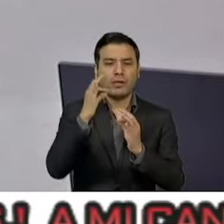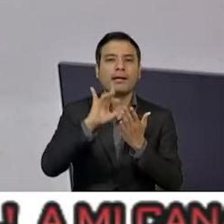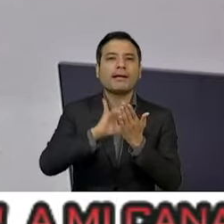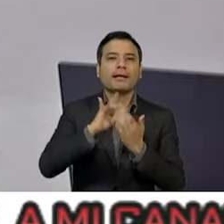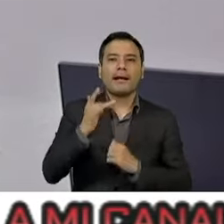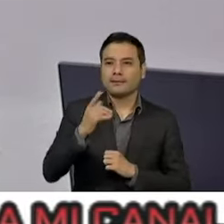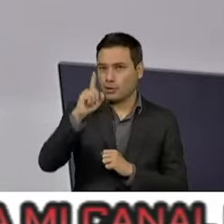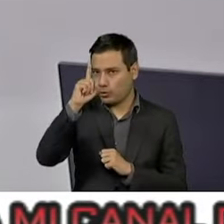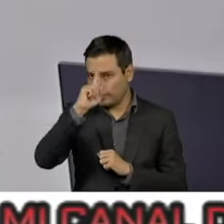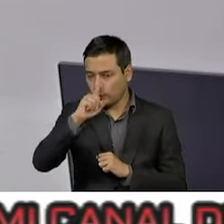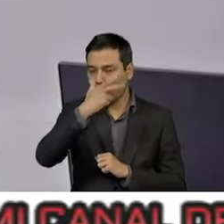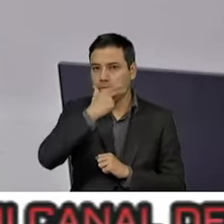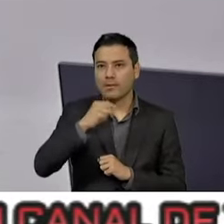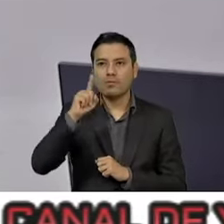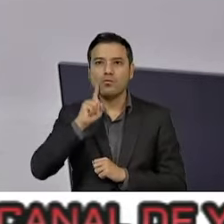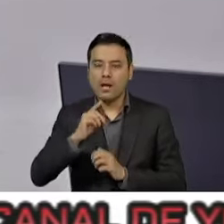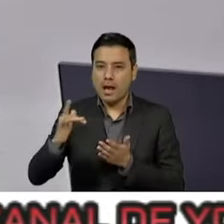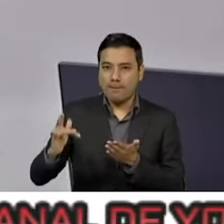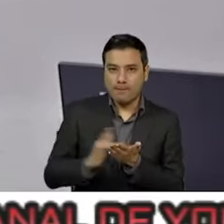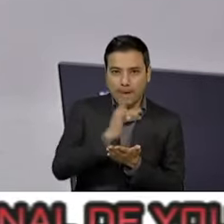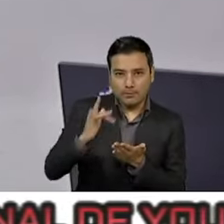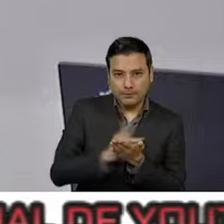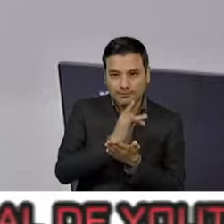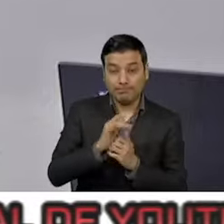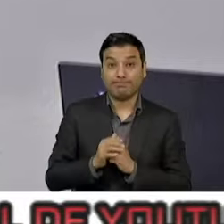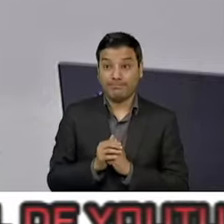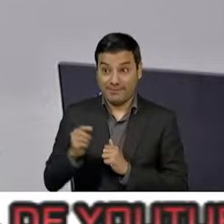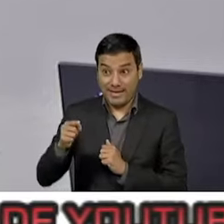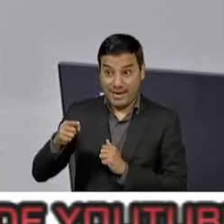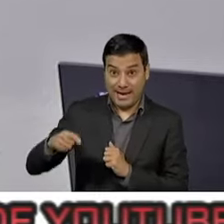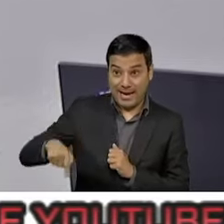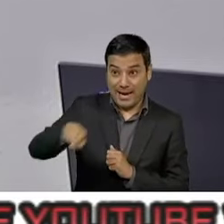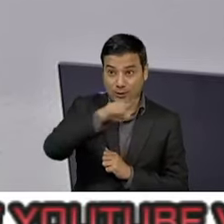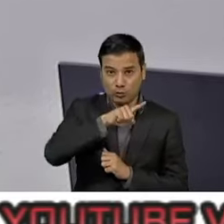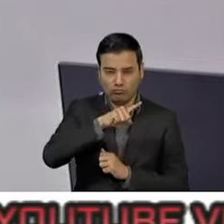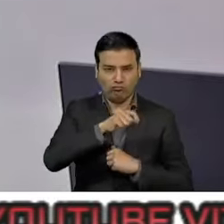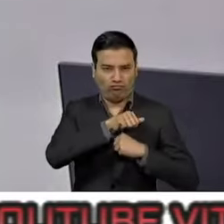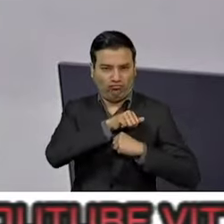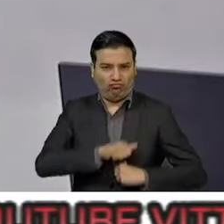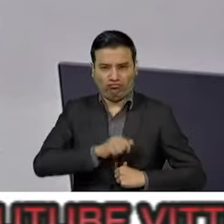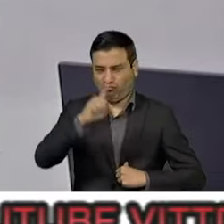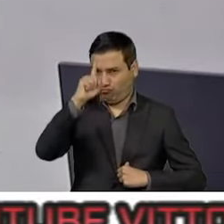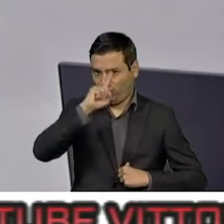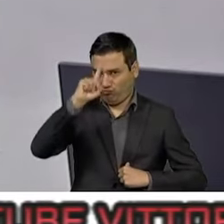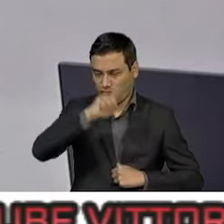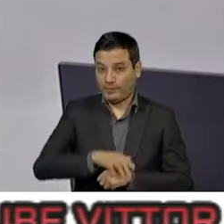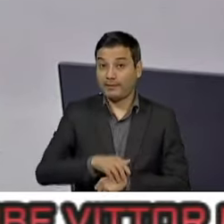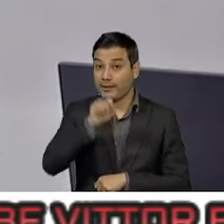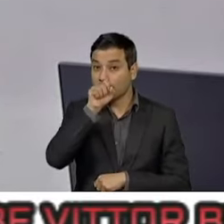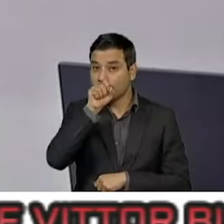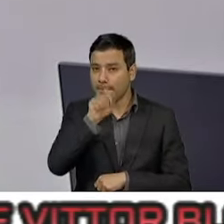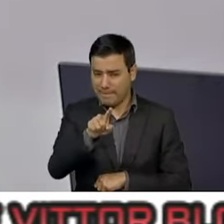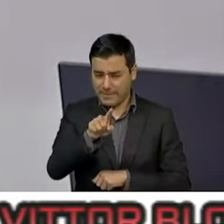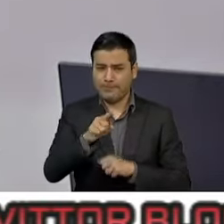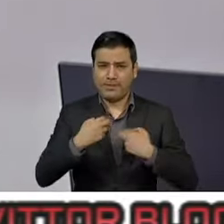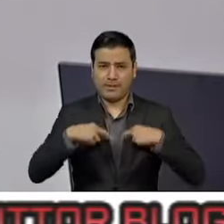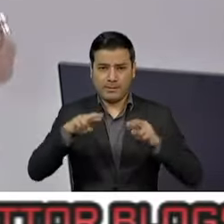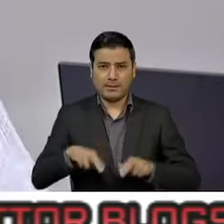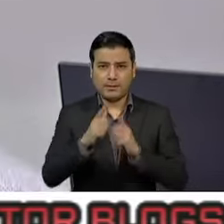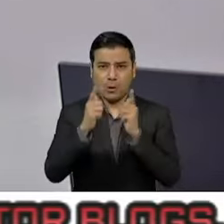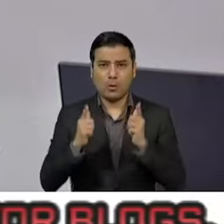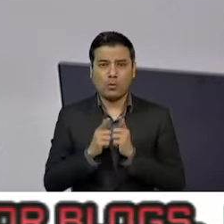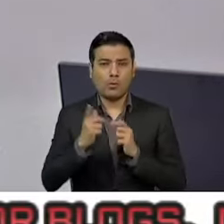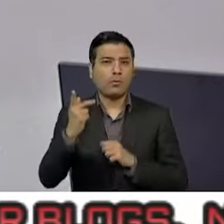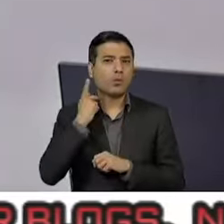consejeros electorales que han integrado e integran este órgano colegiado, de los representantes de los partidos políticos y de